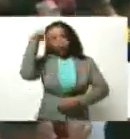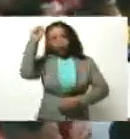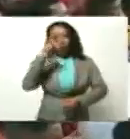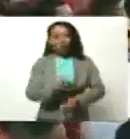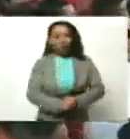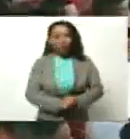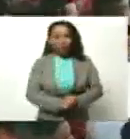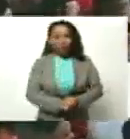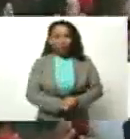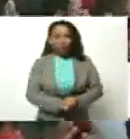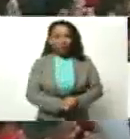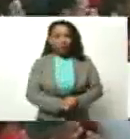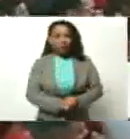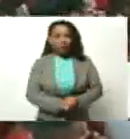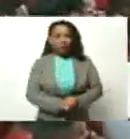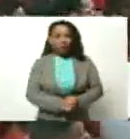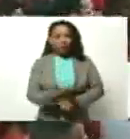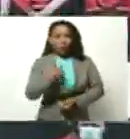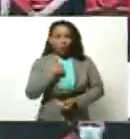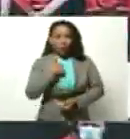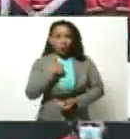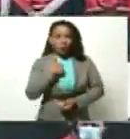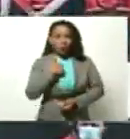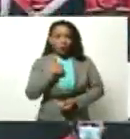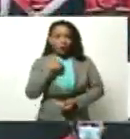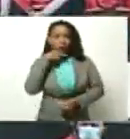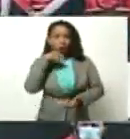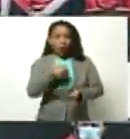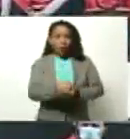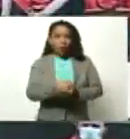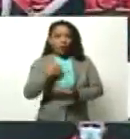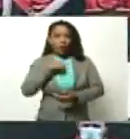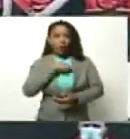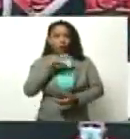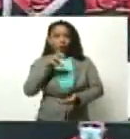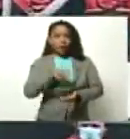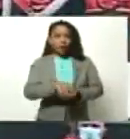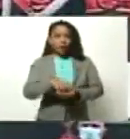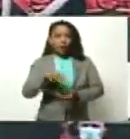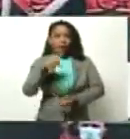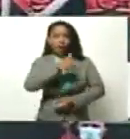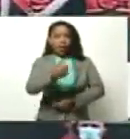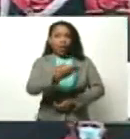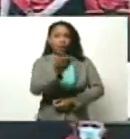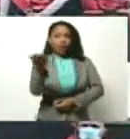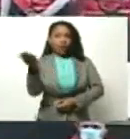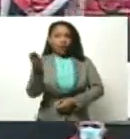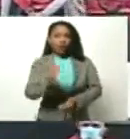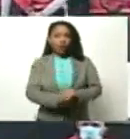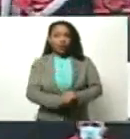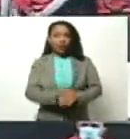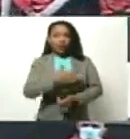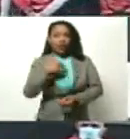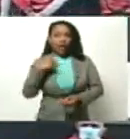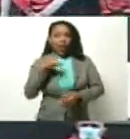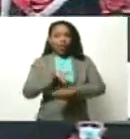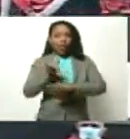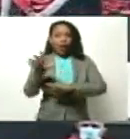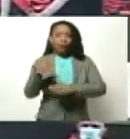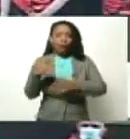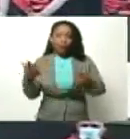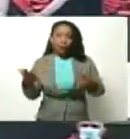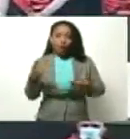maduro y yo en nombre de nuestro estado de cada uno de ustedes quiero dejar pues